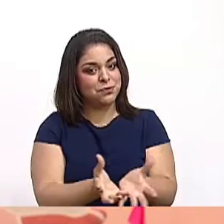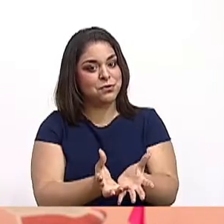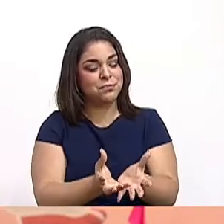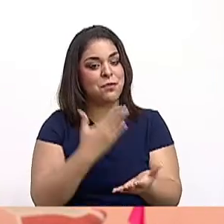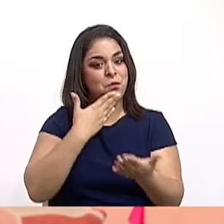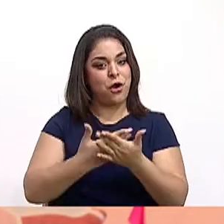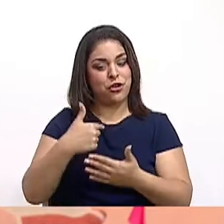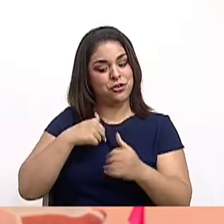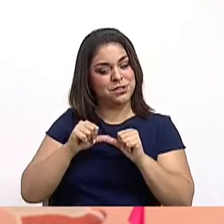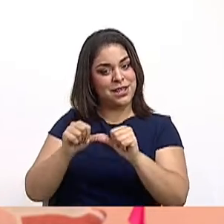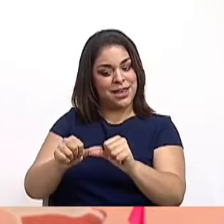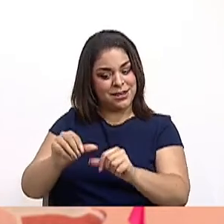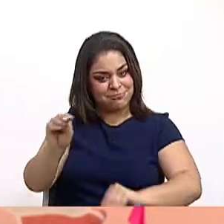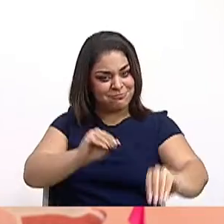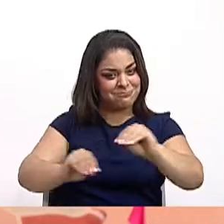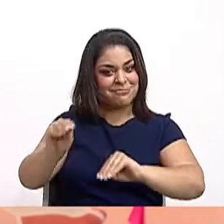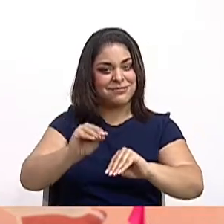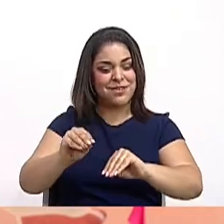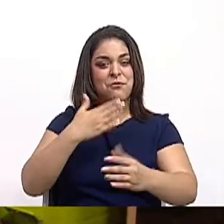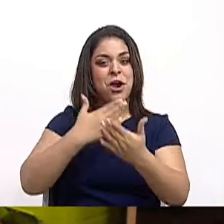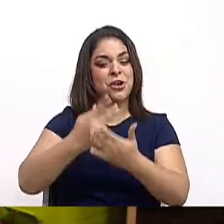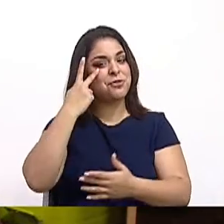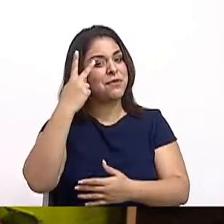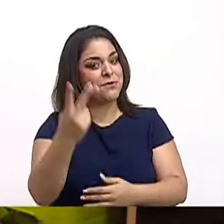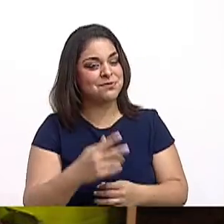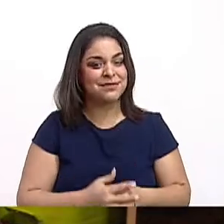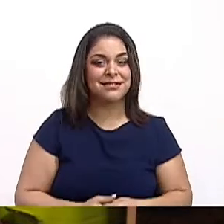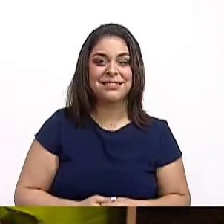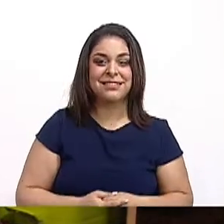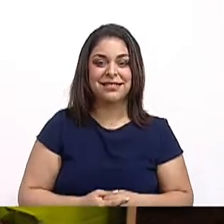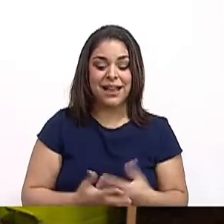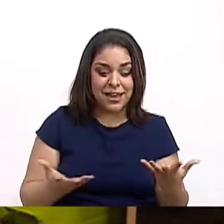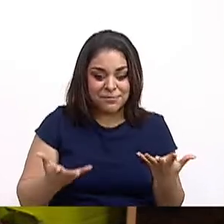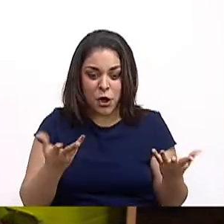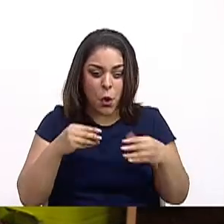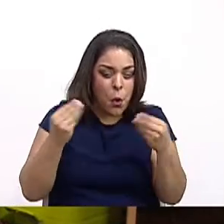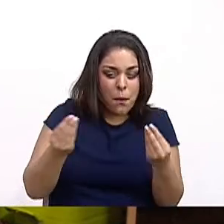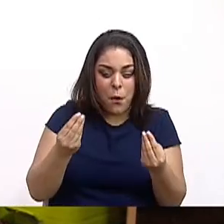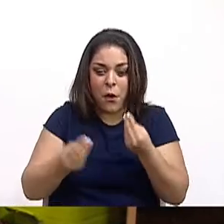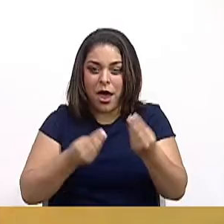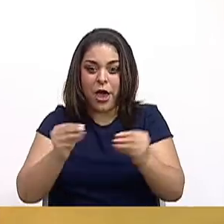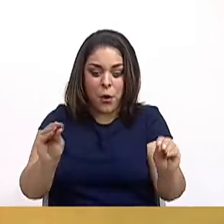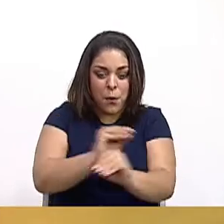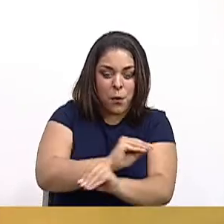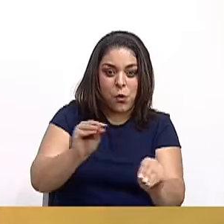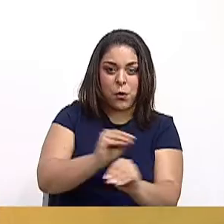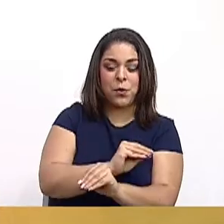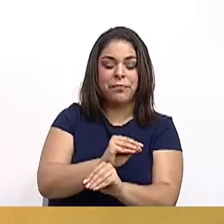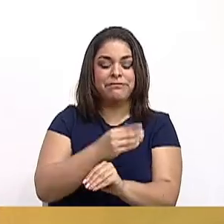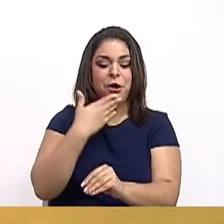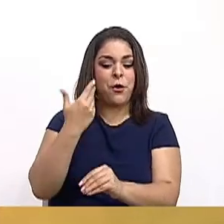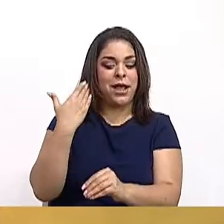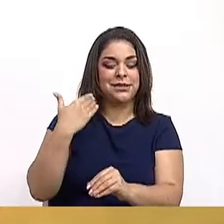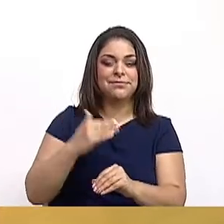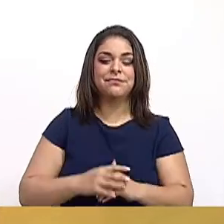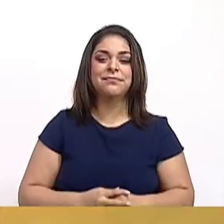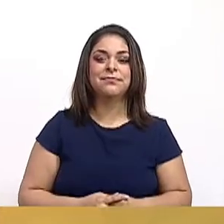Y bueno, yo voy a seguir con esto y bueno, nos vemos. Ay, quisiera cómodo aquí. Ay, lo mejor, ¿cómo está?